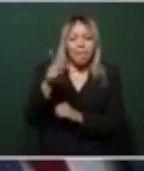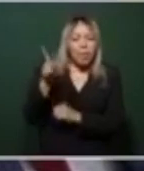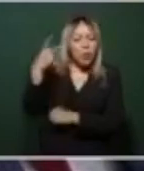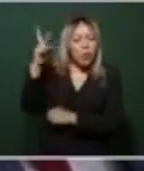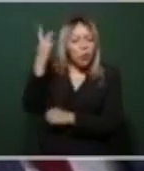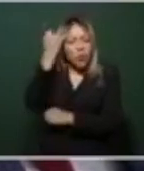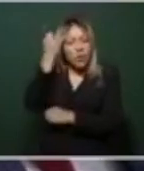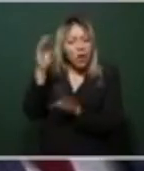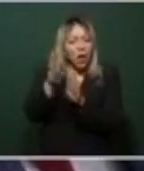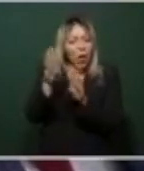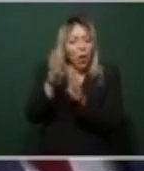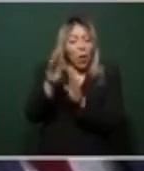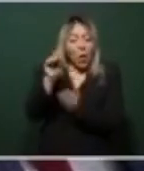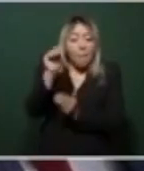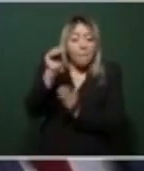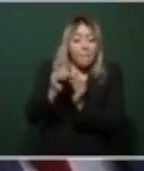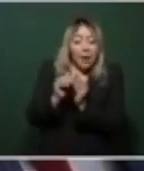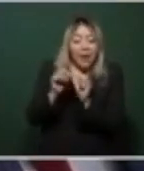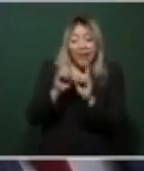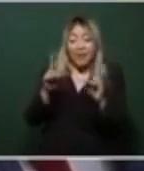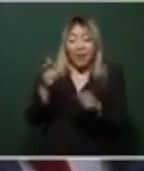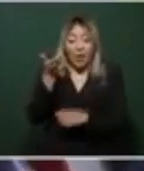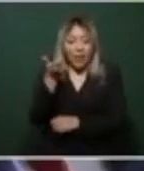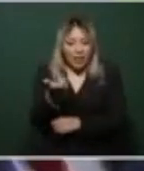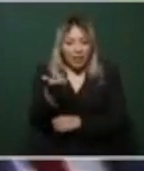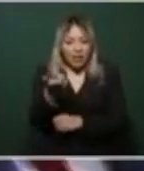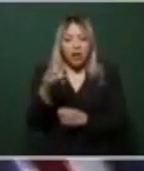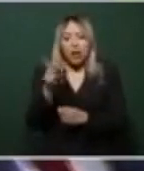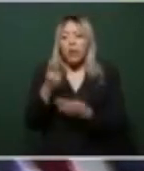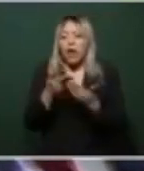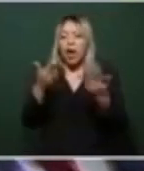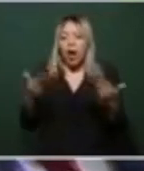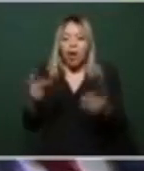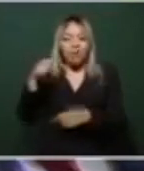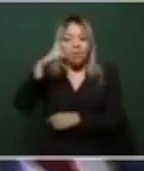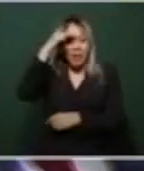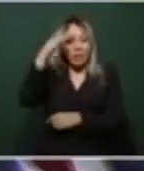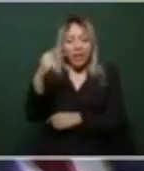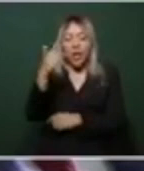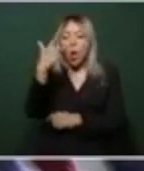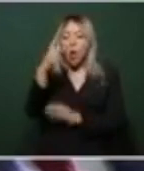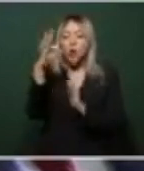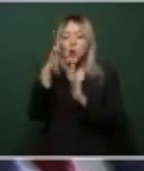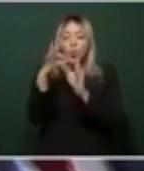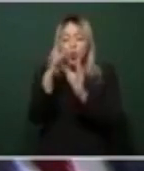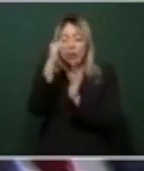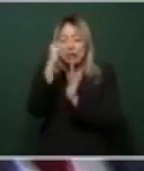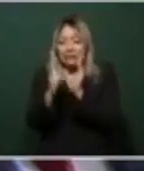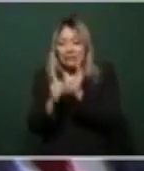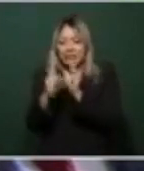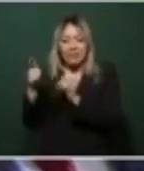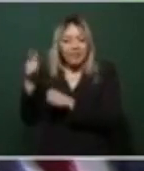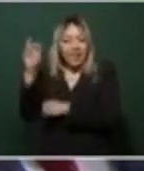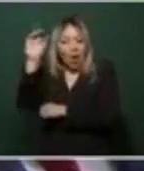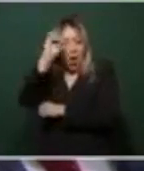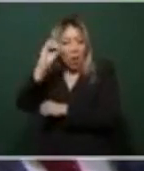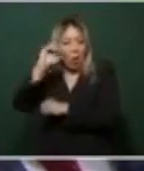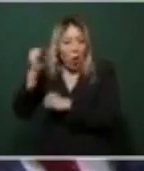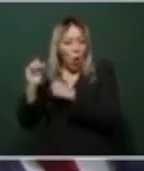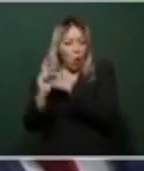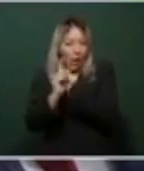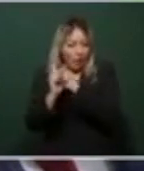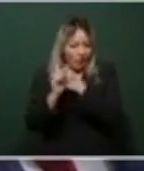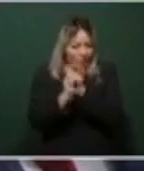perspectivas a la baja del crecimiento económico ya redujeron a México 8 escalas en la inversión extranjera. Mi pregunta